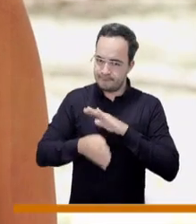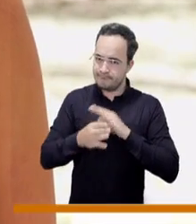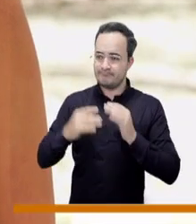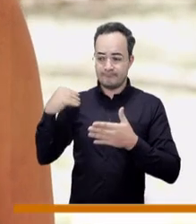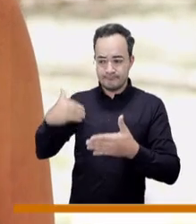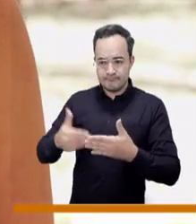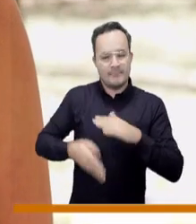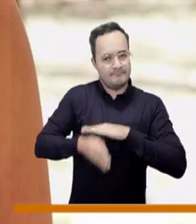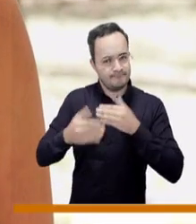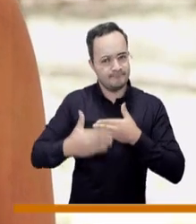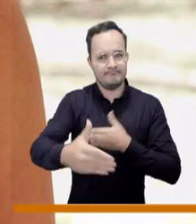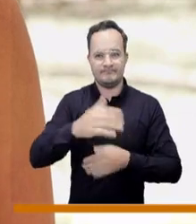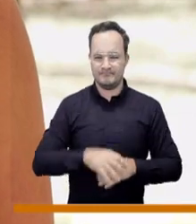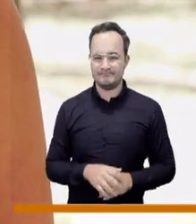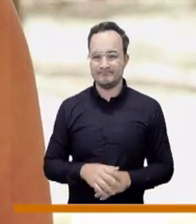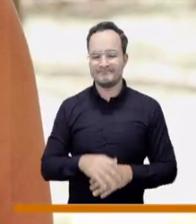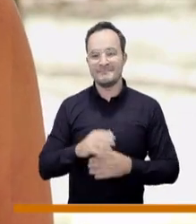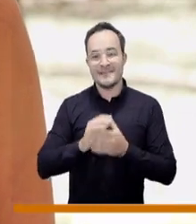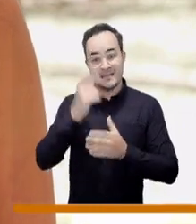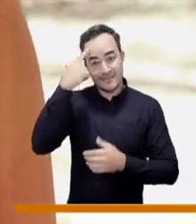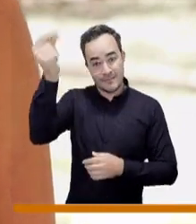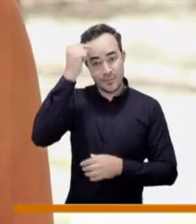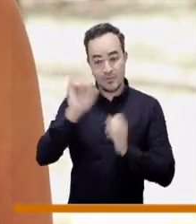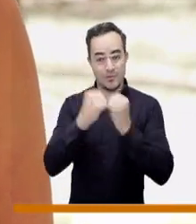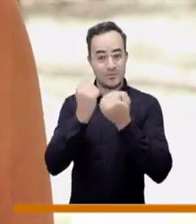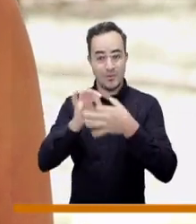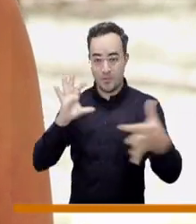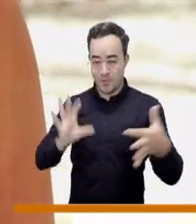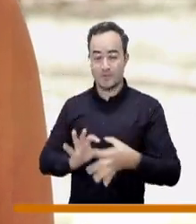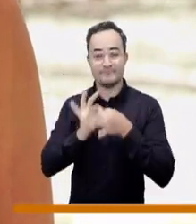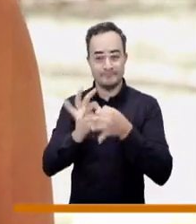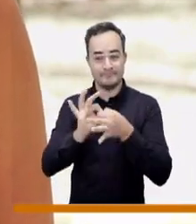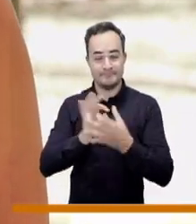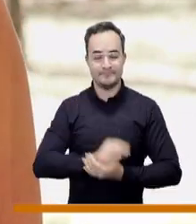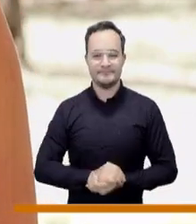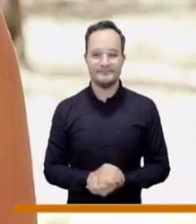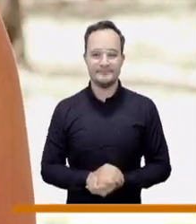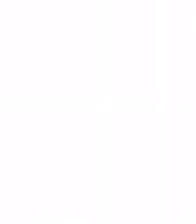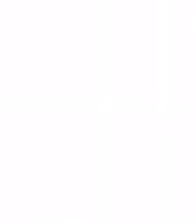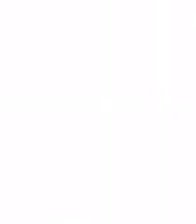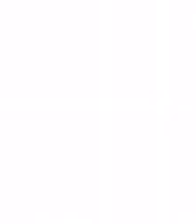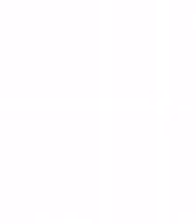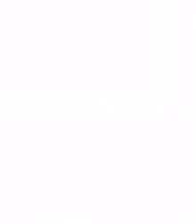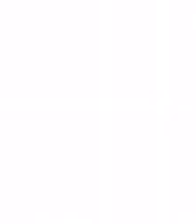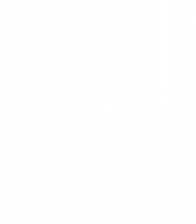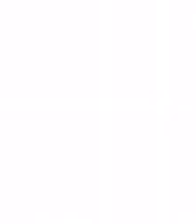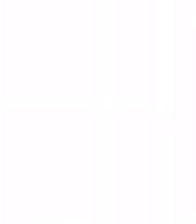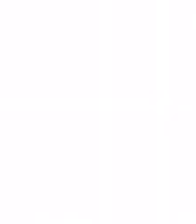haciendo para fortalecer todas esas redes de apoyo. Porque el Consejo somos tú y yo.